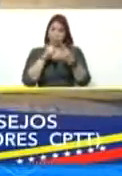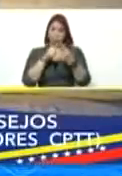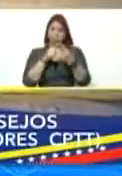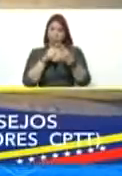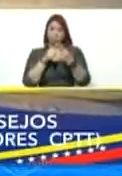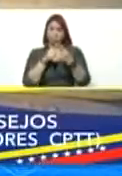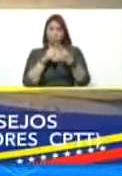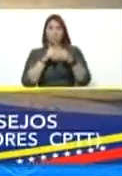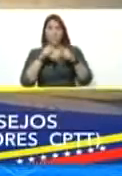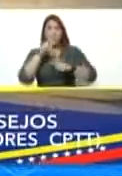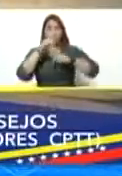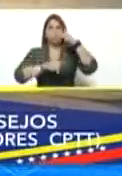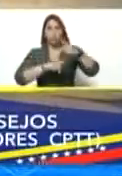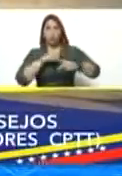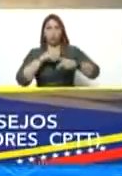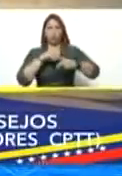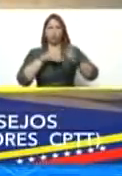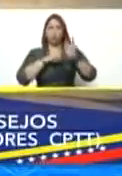para producir.